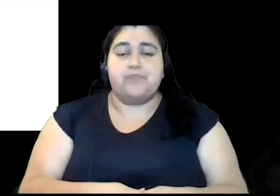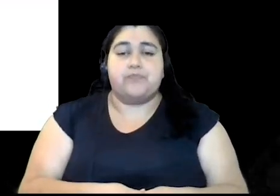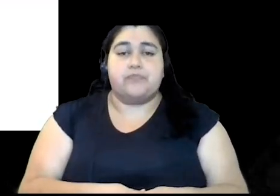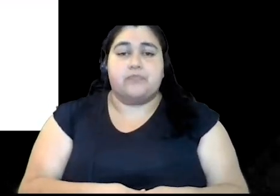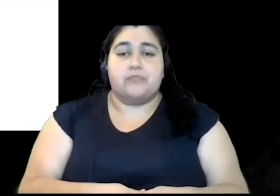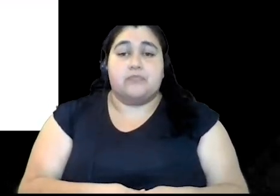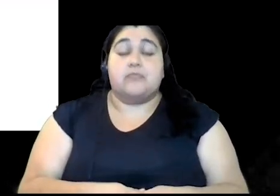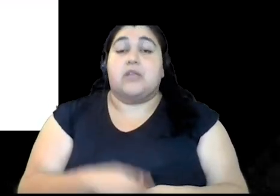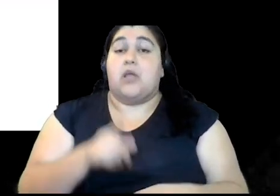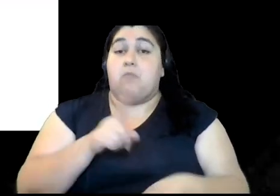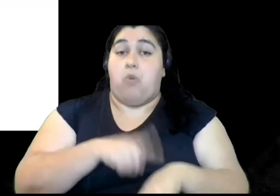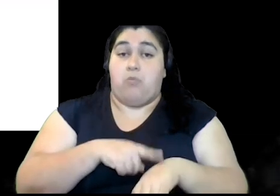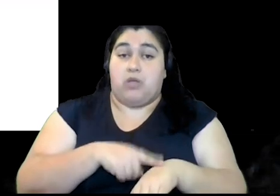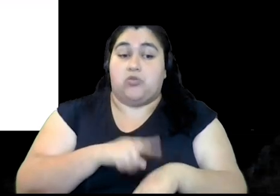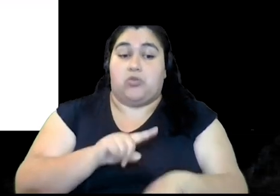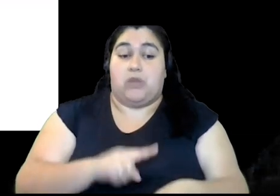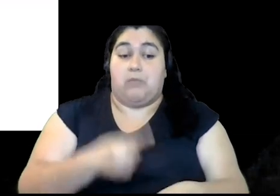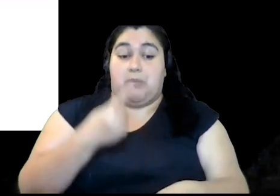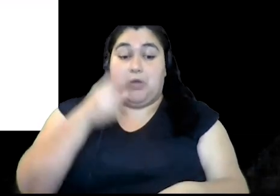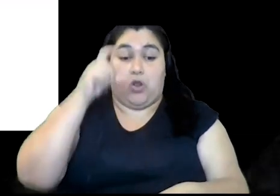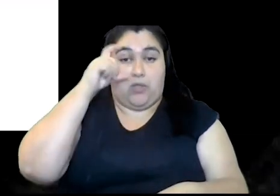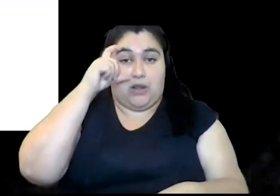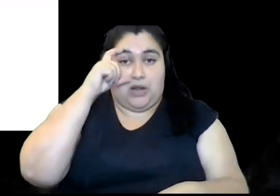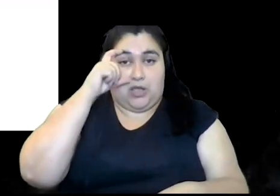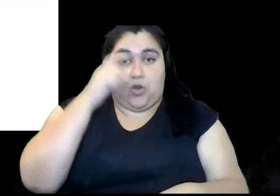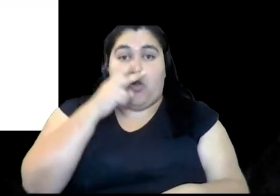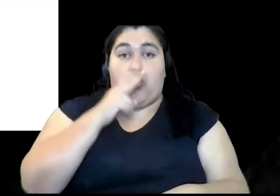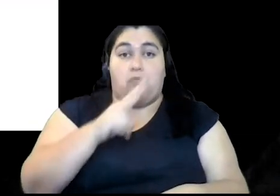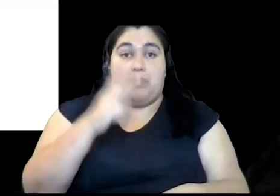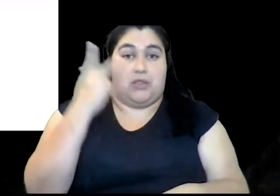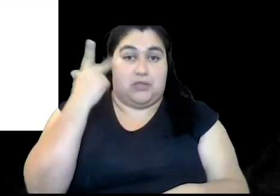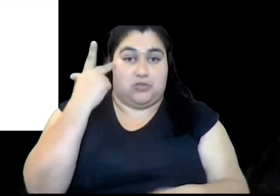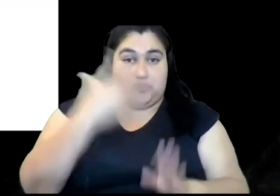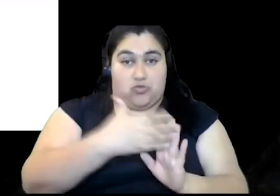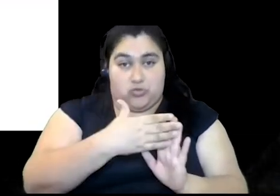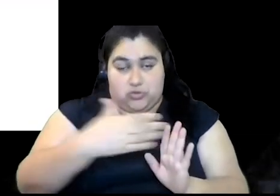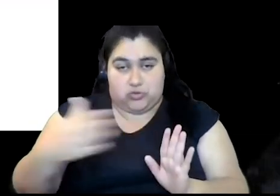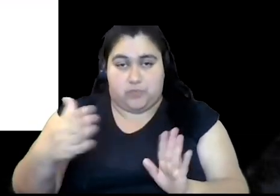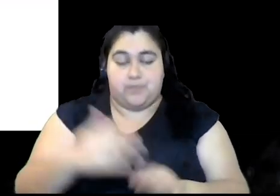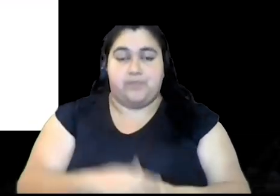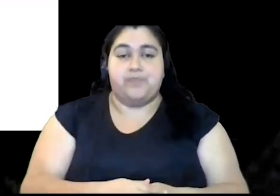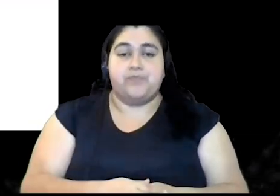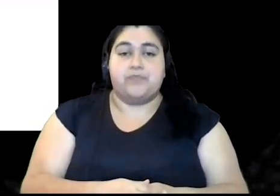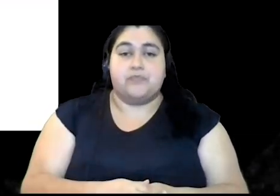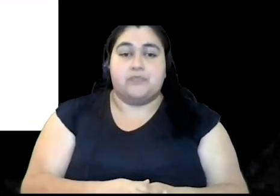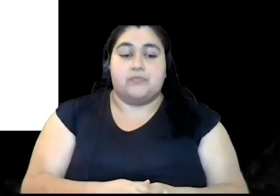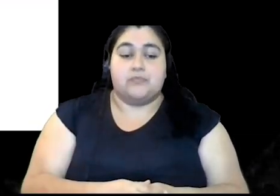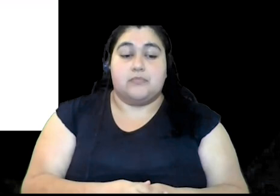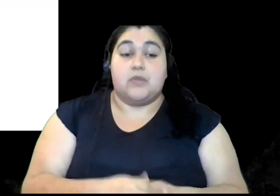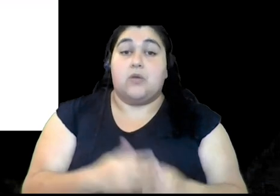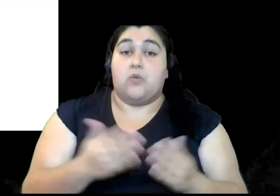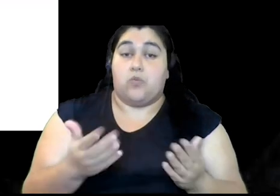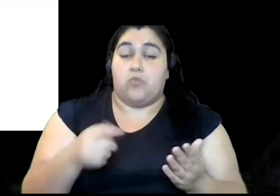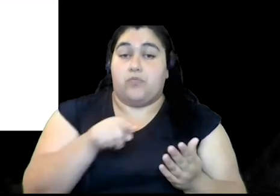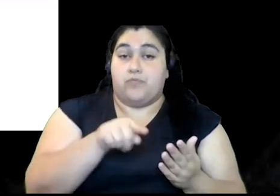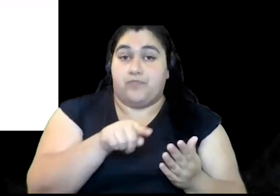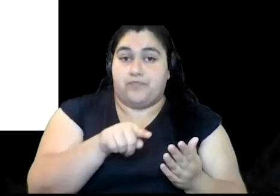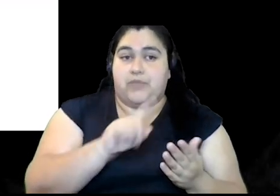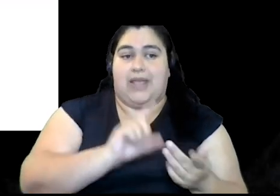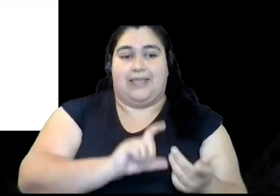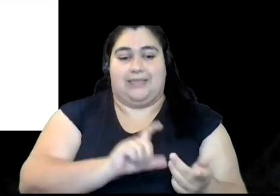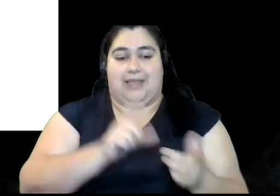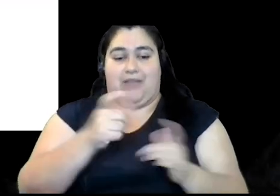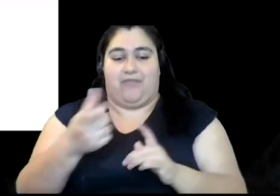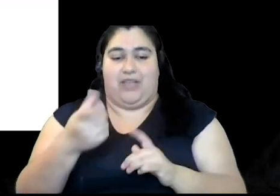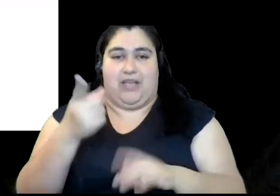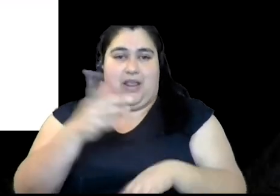oneroso a partir del 1 de enero 2018 y cuando lo enajene o lo transfiera